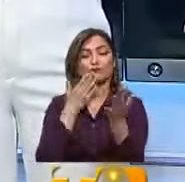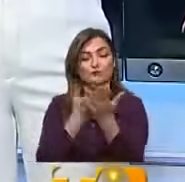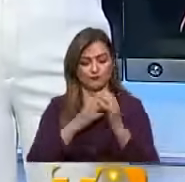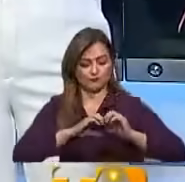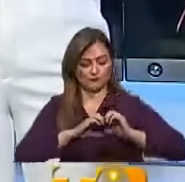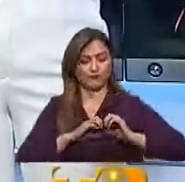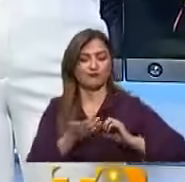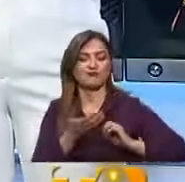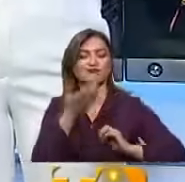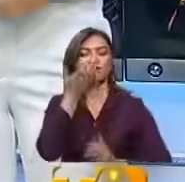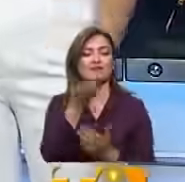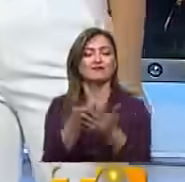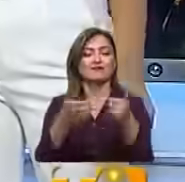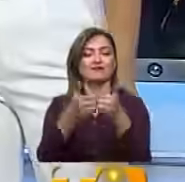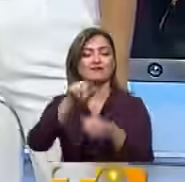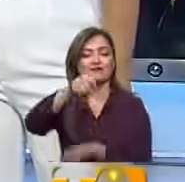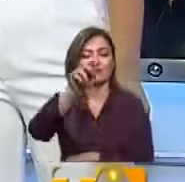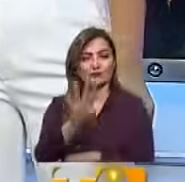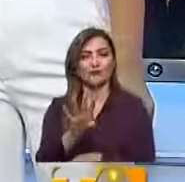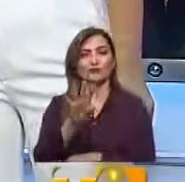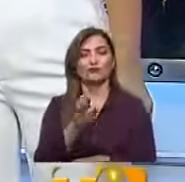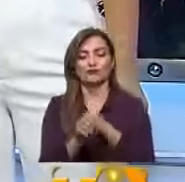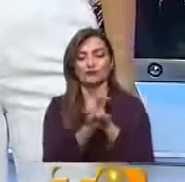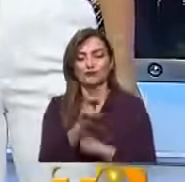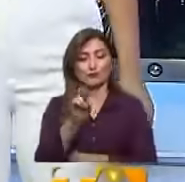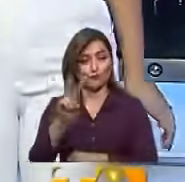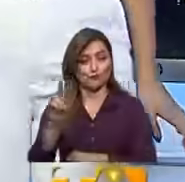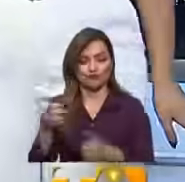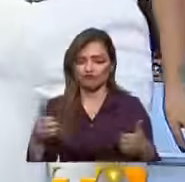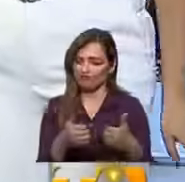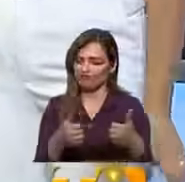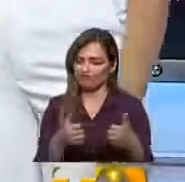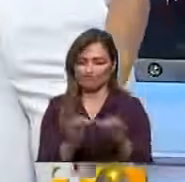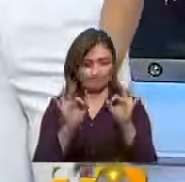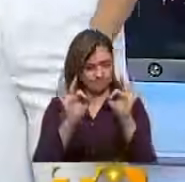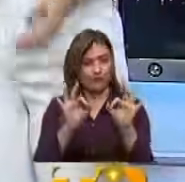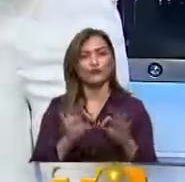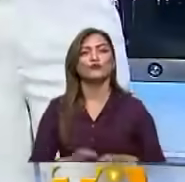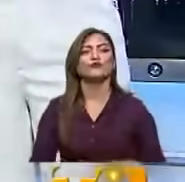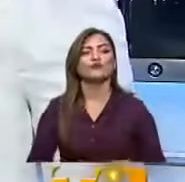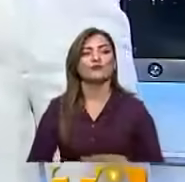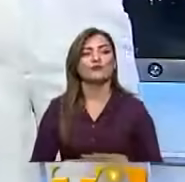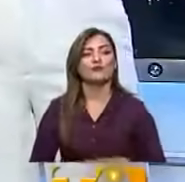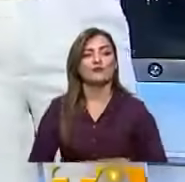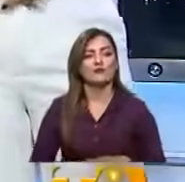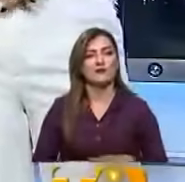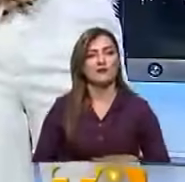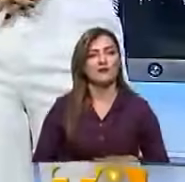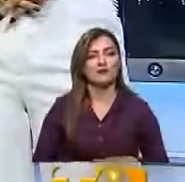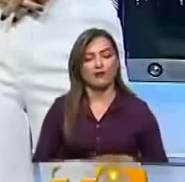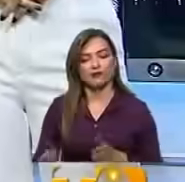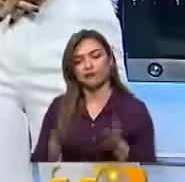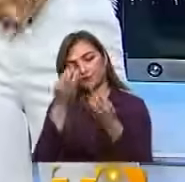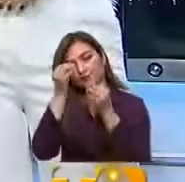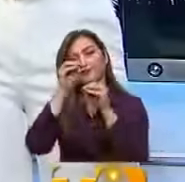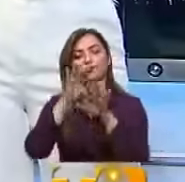corazón, equipo de Teleamazonas. Equipo de 2022, mire. Puñito, porque nos va a ir excelente. Así es, amigos. Y vamos a seguir informando. Les